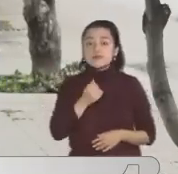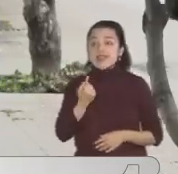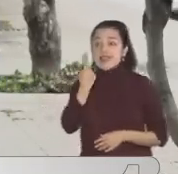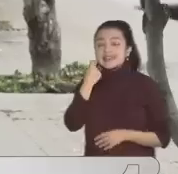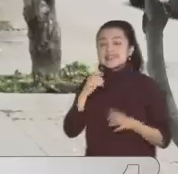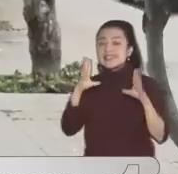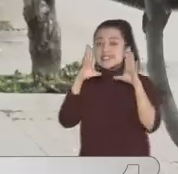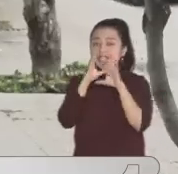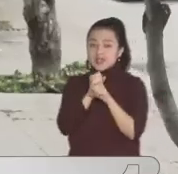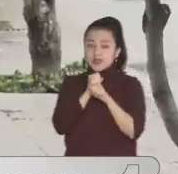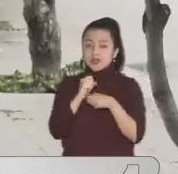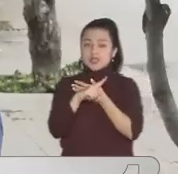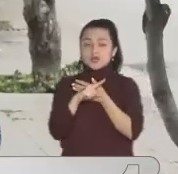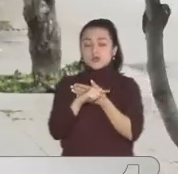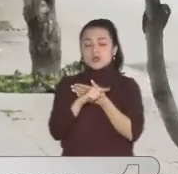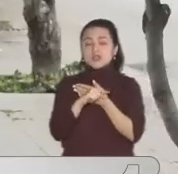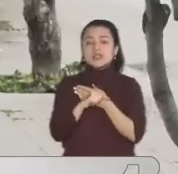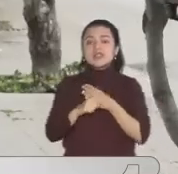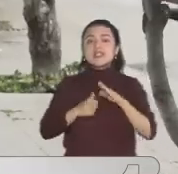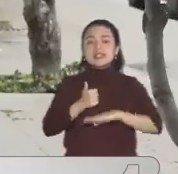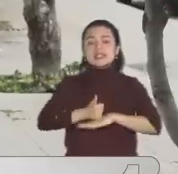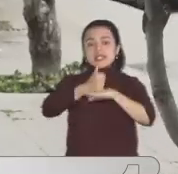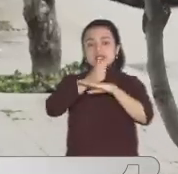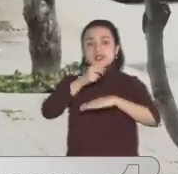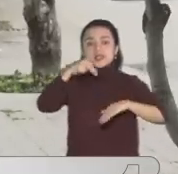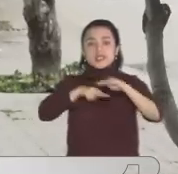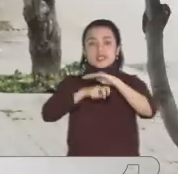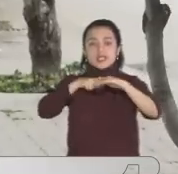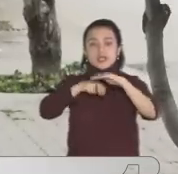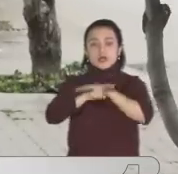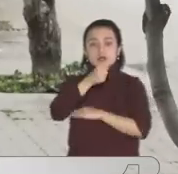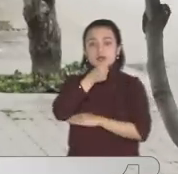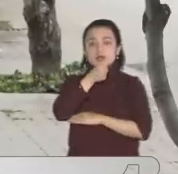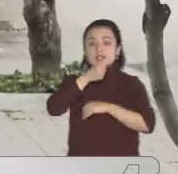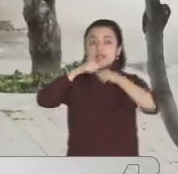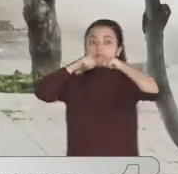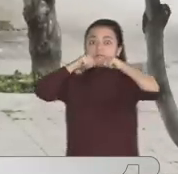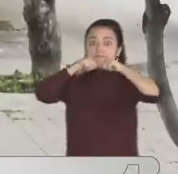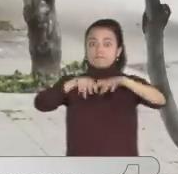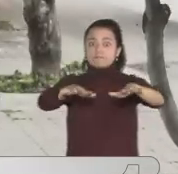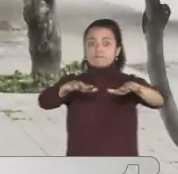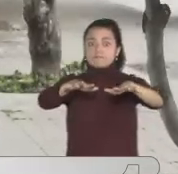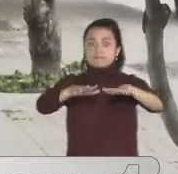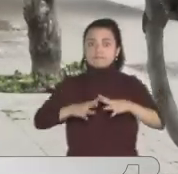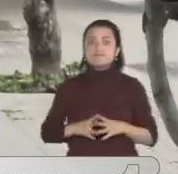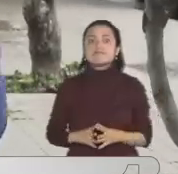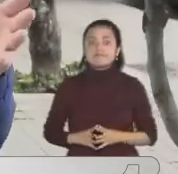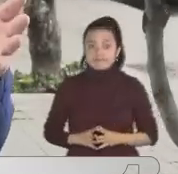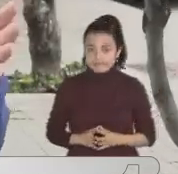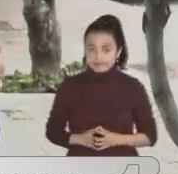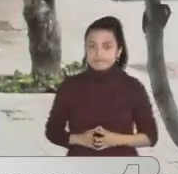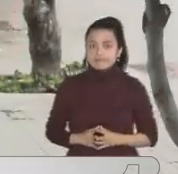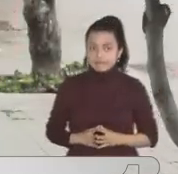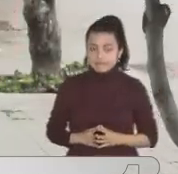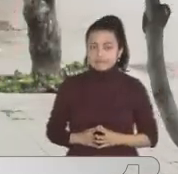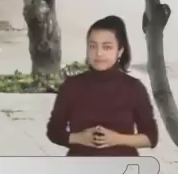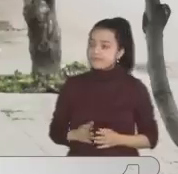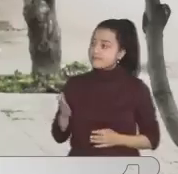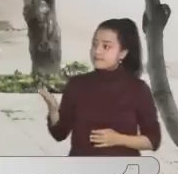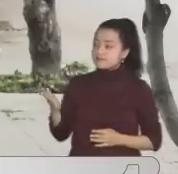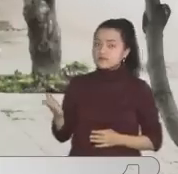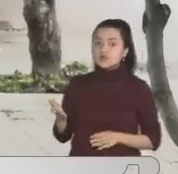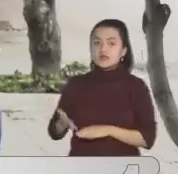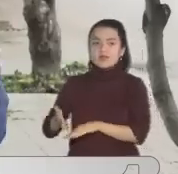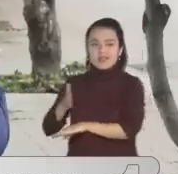anoche publicó una revelación en el sentido que hacía el senador Roy Barreras, grabado, filtrado, chuzado en la campaña del